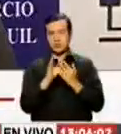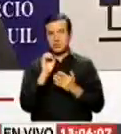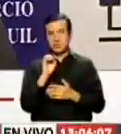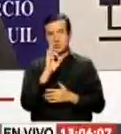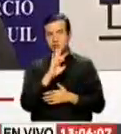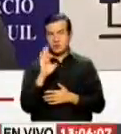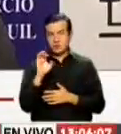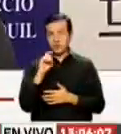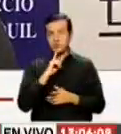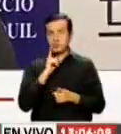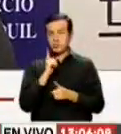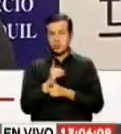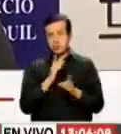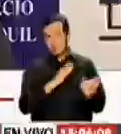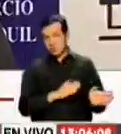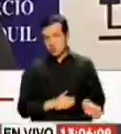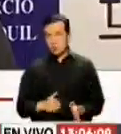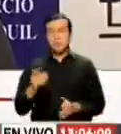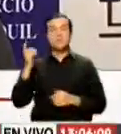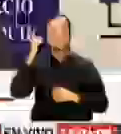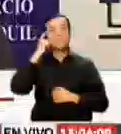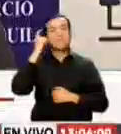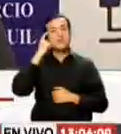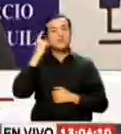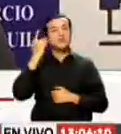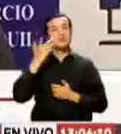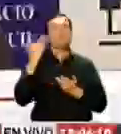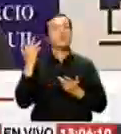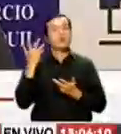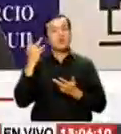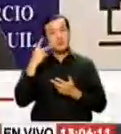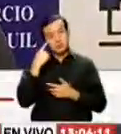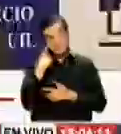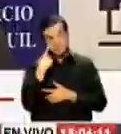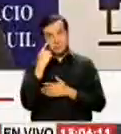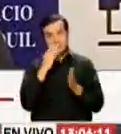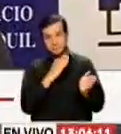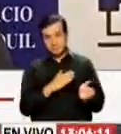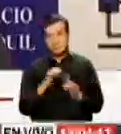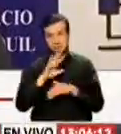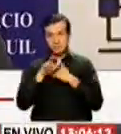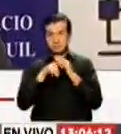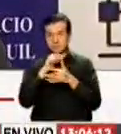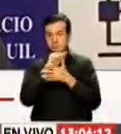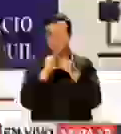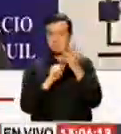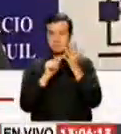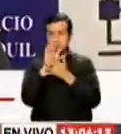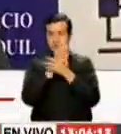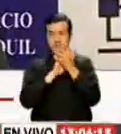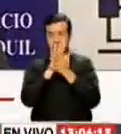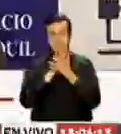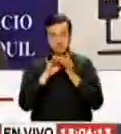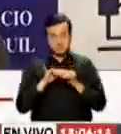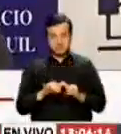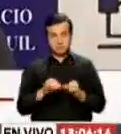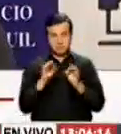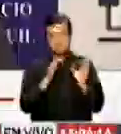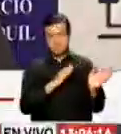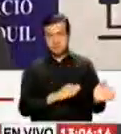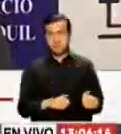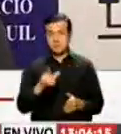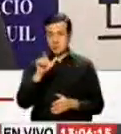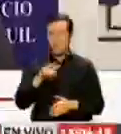Sonnenholzner puede ser una luz que venga a iluminar todas esas penumbras en que se encontraba ese cargo. Una